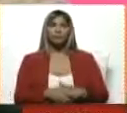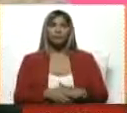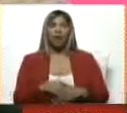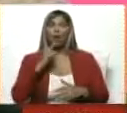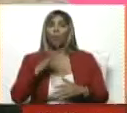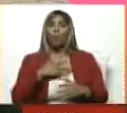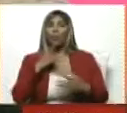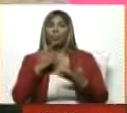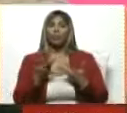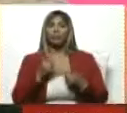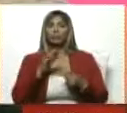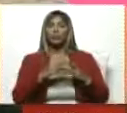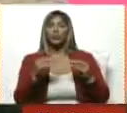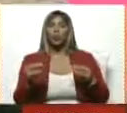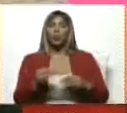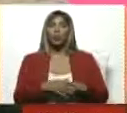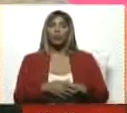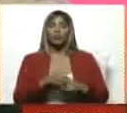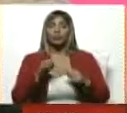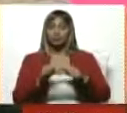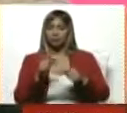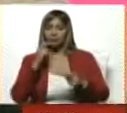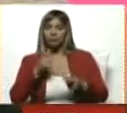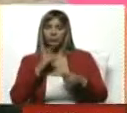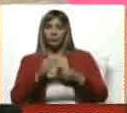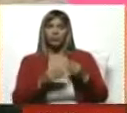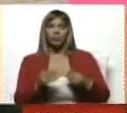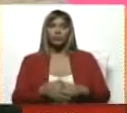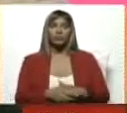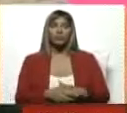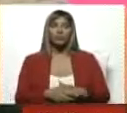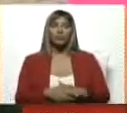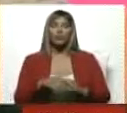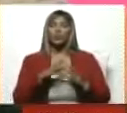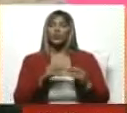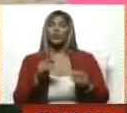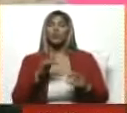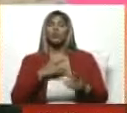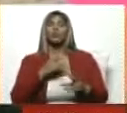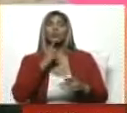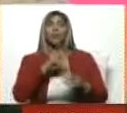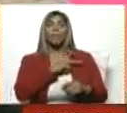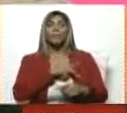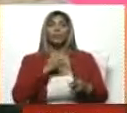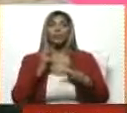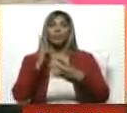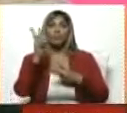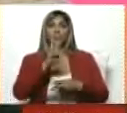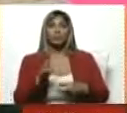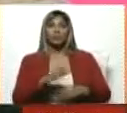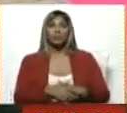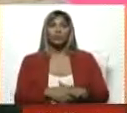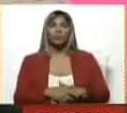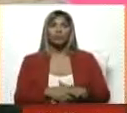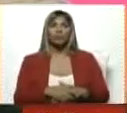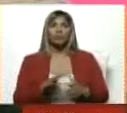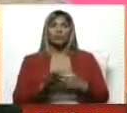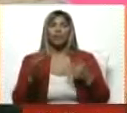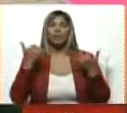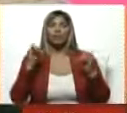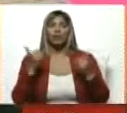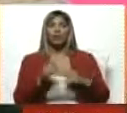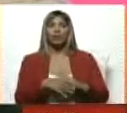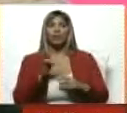nos pueden dar y les pueden dar el seguimiento que pueden hacerle a todo lo que tiene que ver con la misión Viva Venezuela, desde el